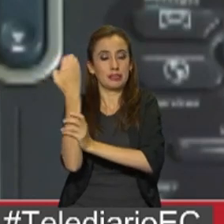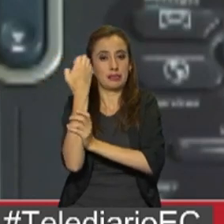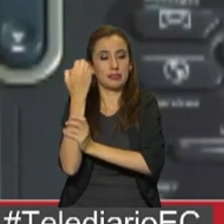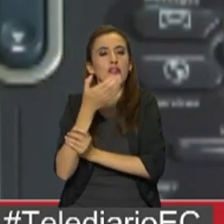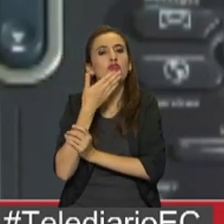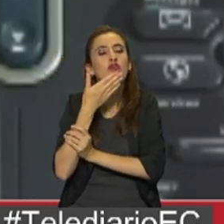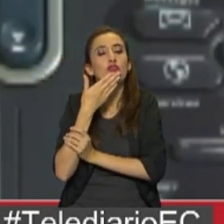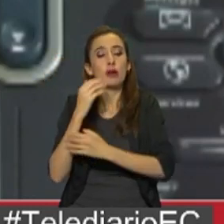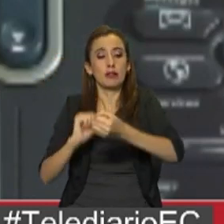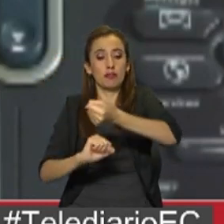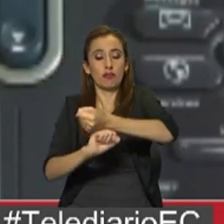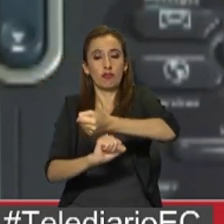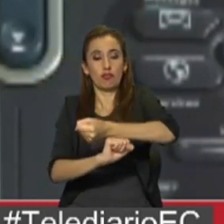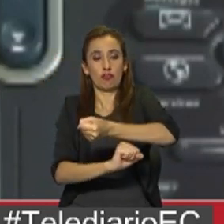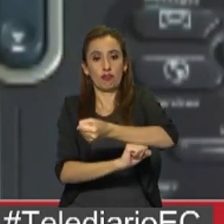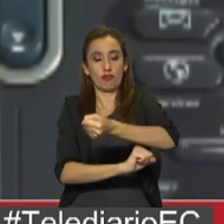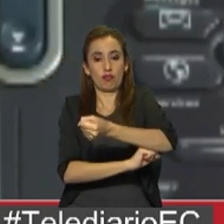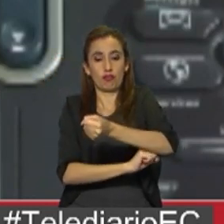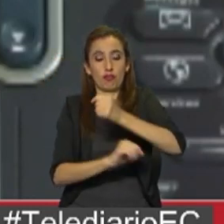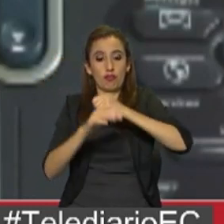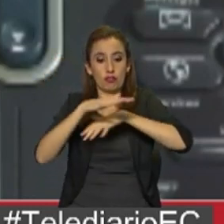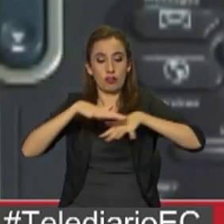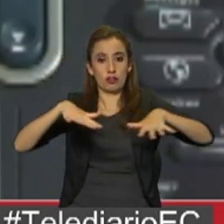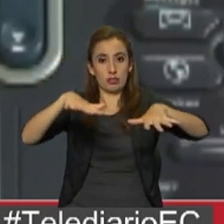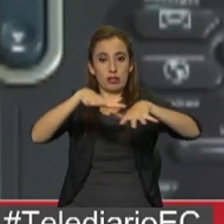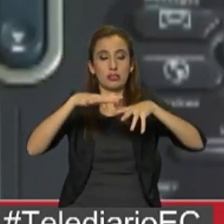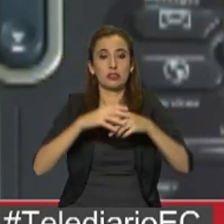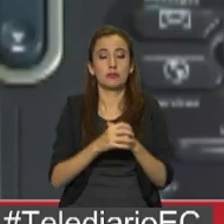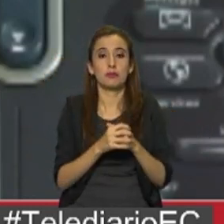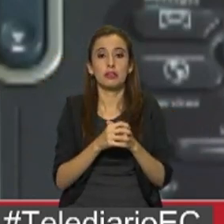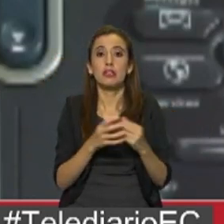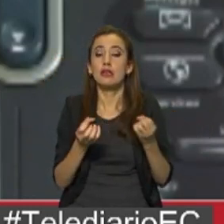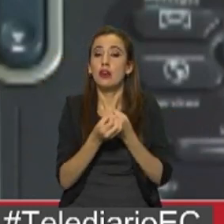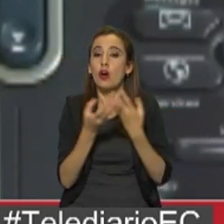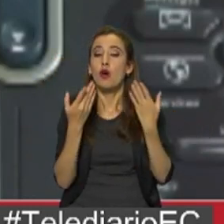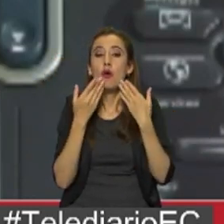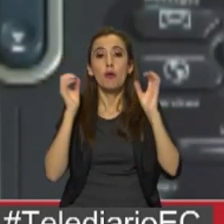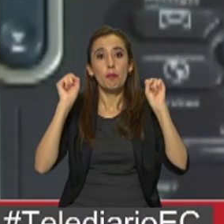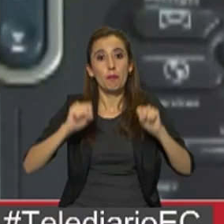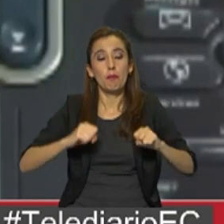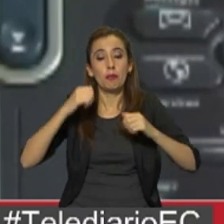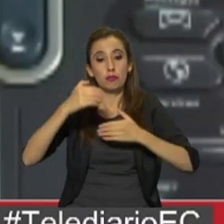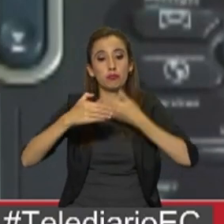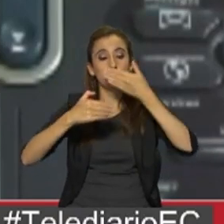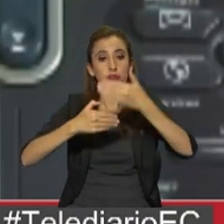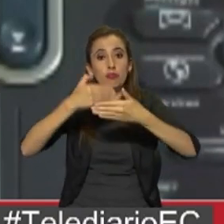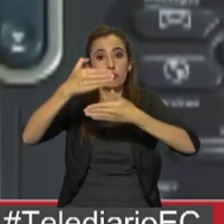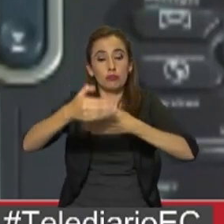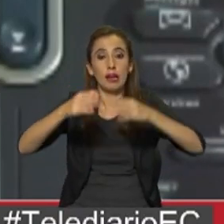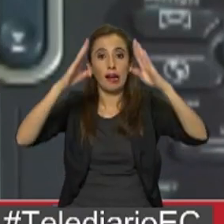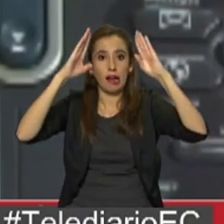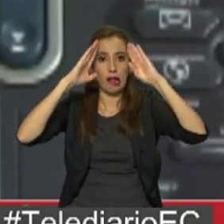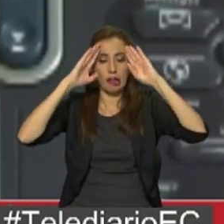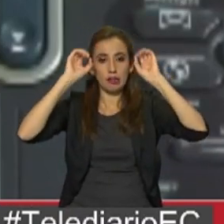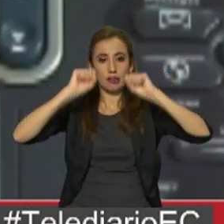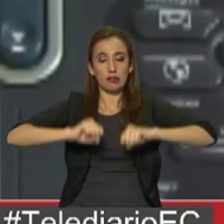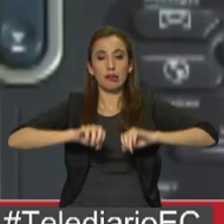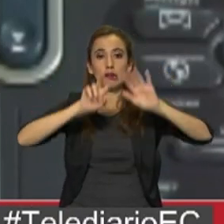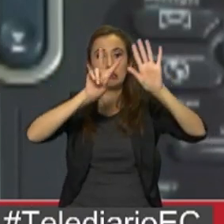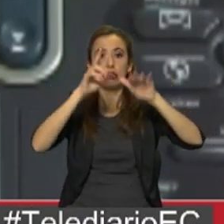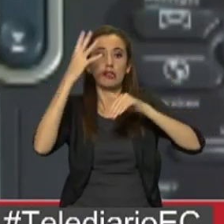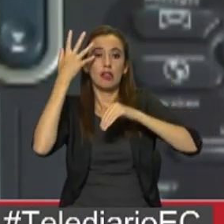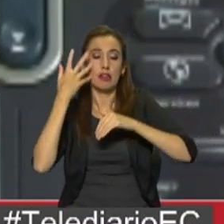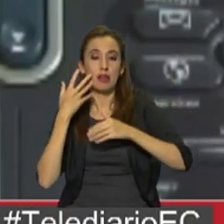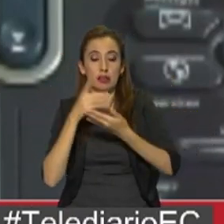atención de clientes de a través de los canales virtuales esto nos dará una posibilidad de atender a los clientes los siete días de la semana